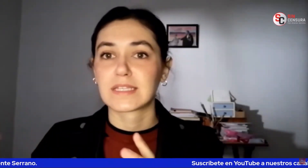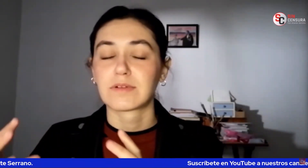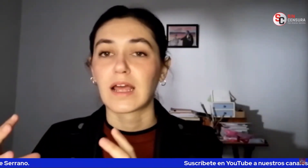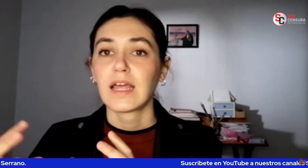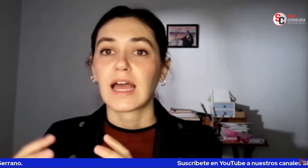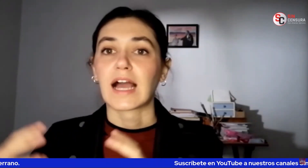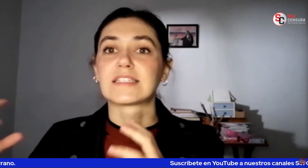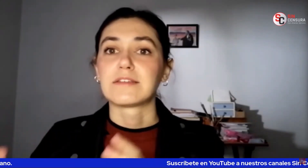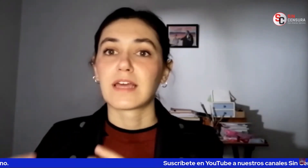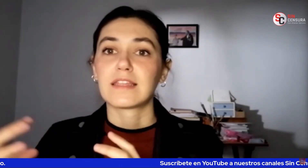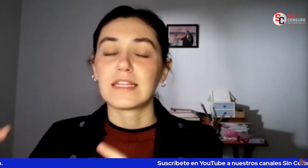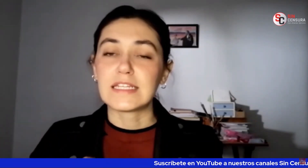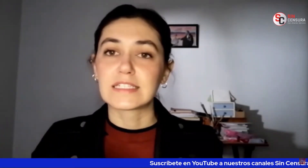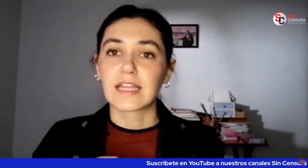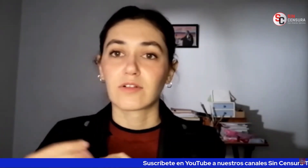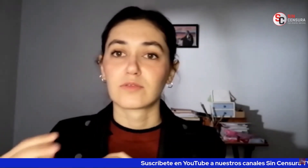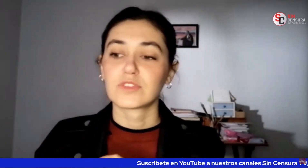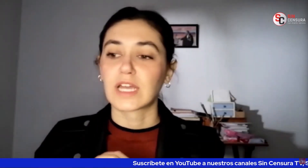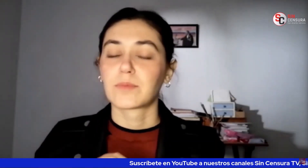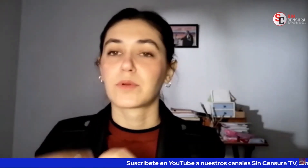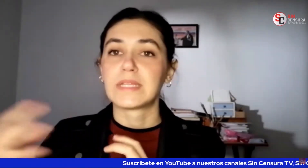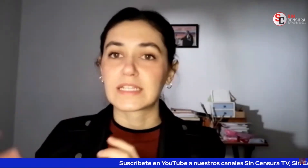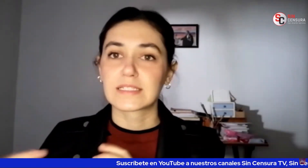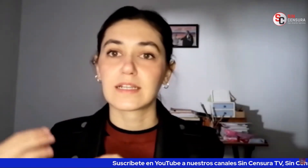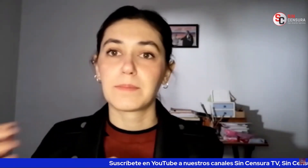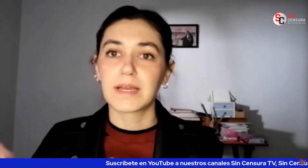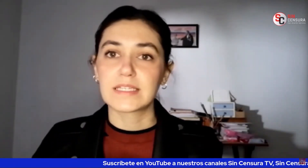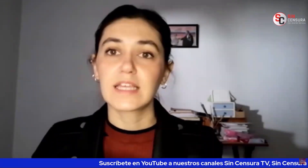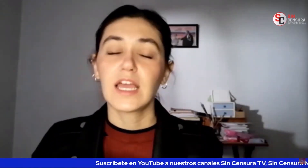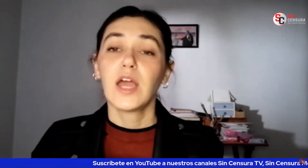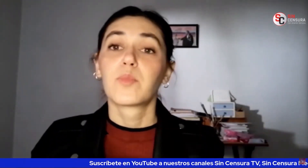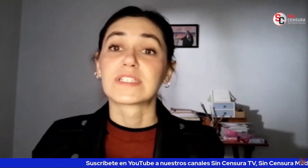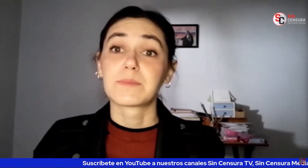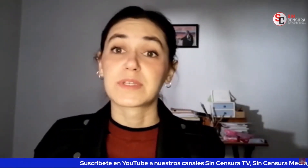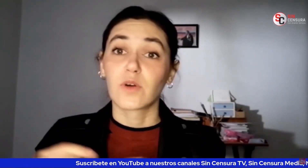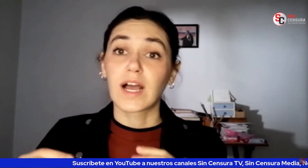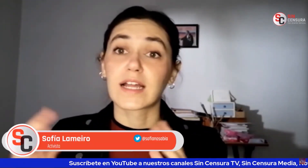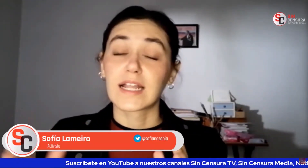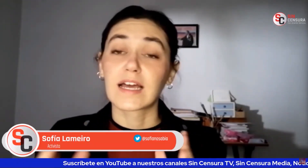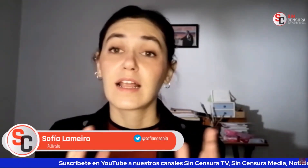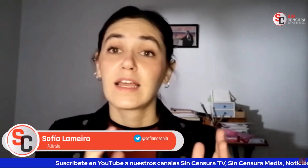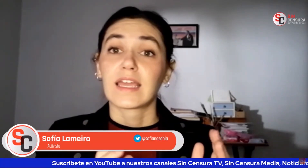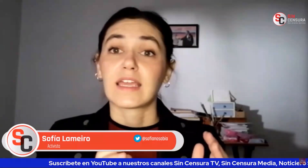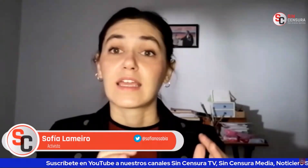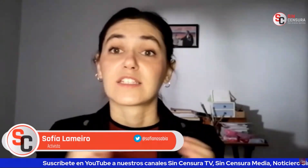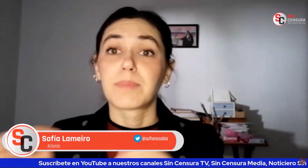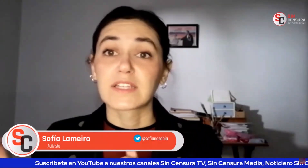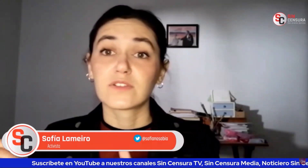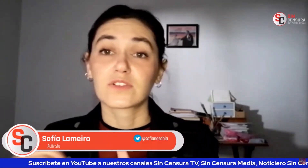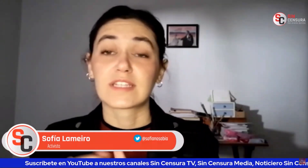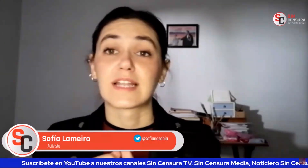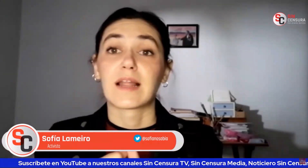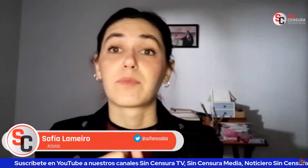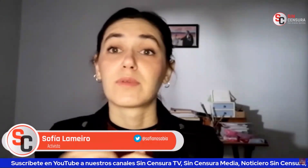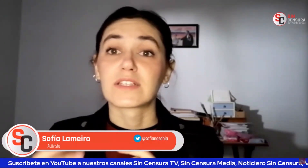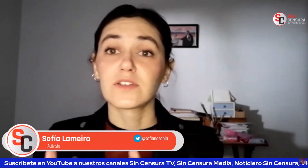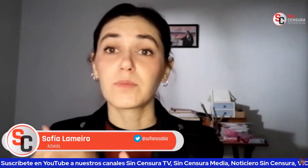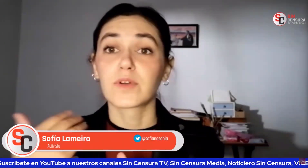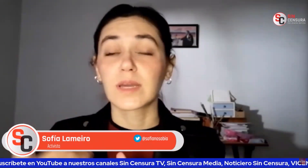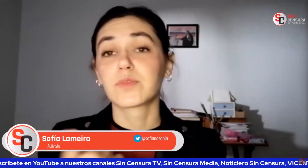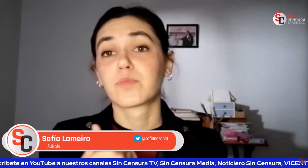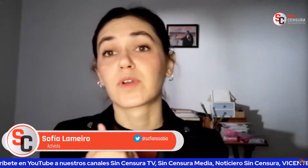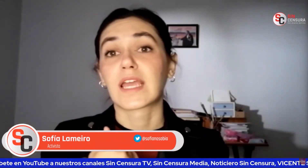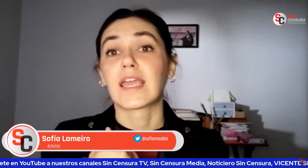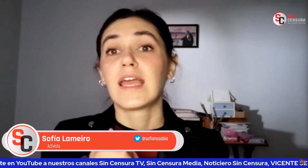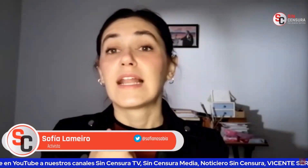además de ser una actividad ilícita con mucha prominencia en el país, pues empezó a ganar espacios entre la población.